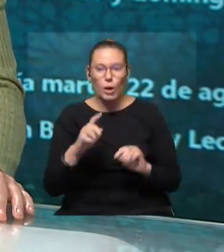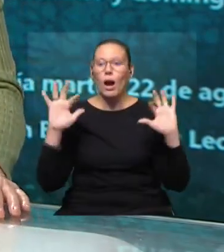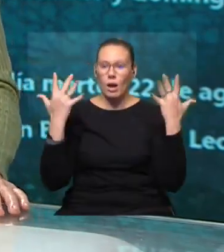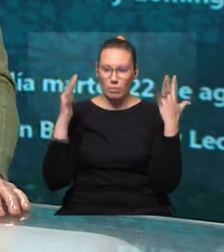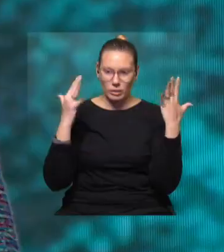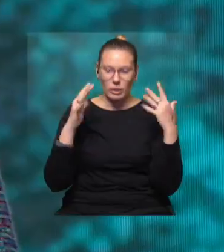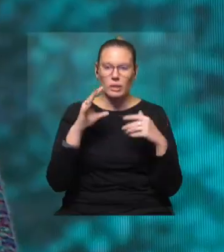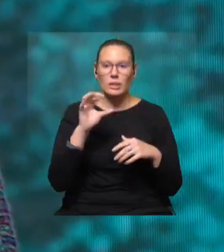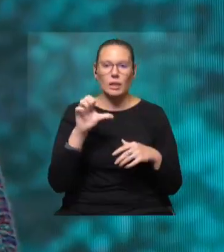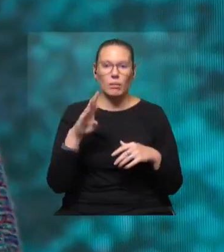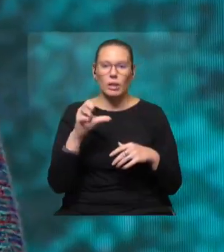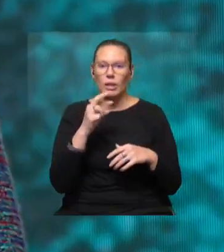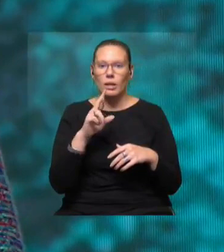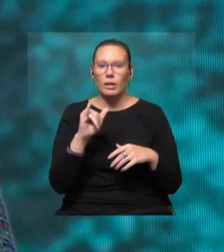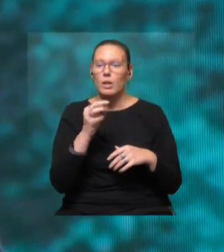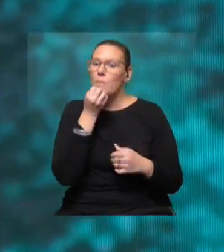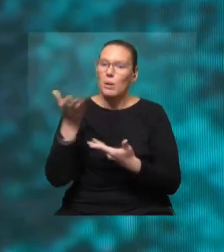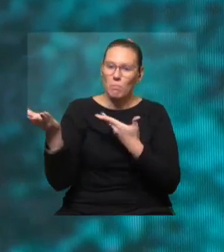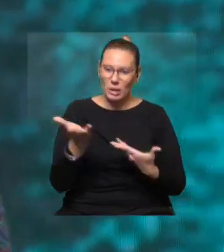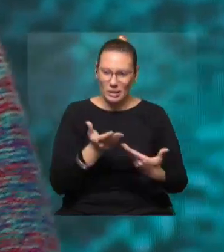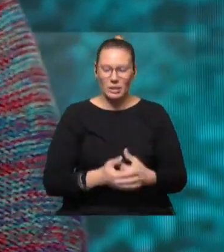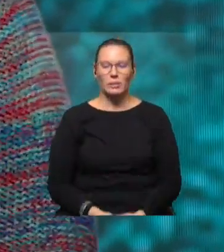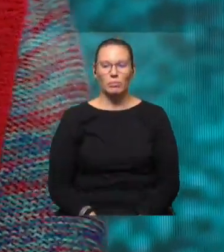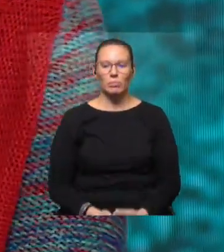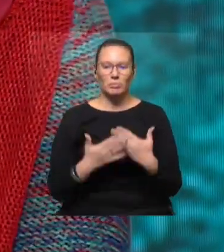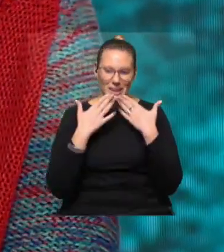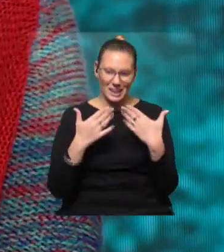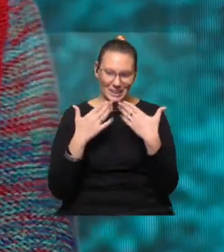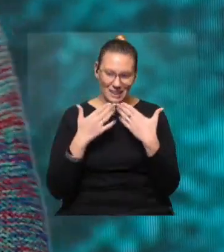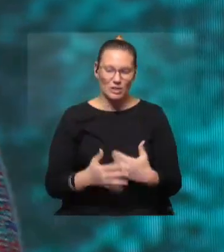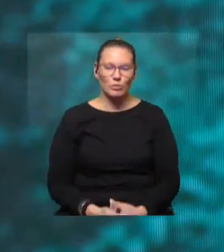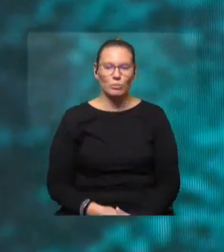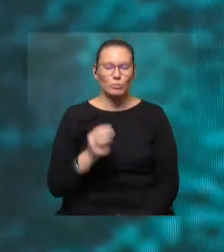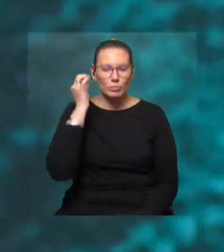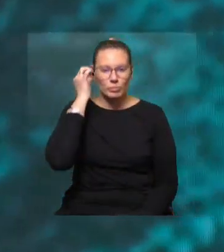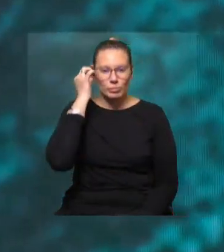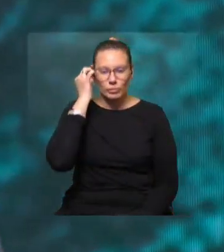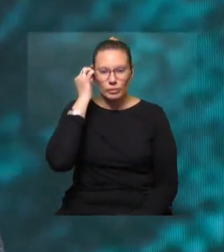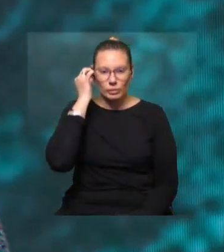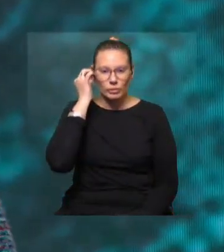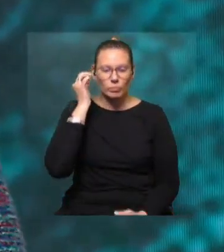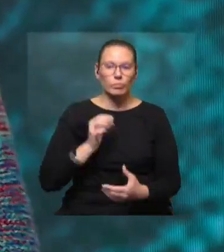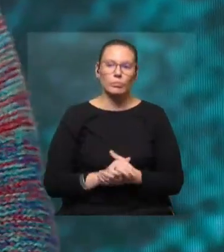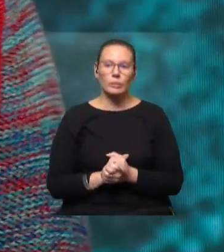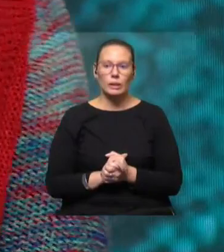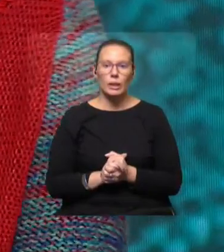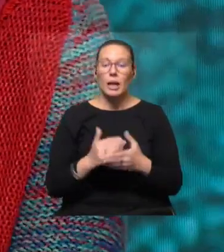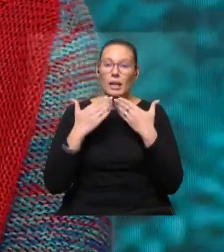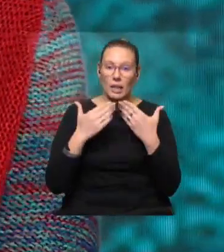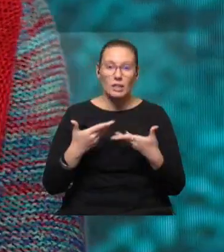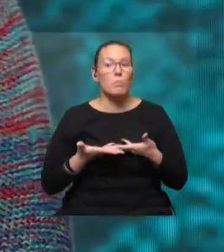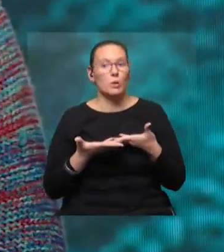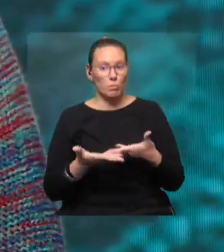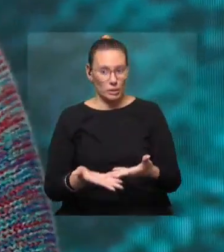fuerte aplauso a la sever y le decimos bienvenida Muchas gracias Muchas gracias por